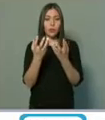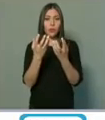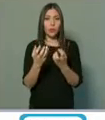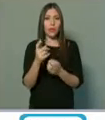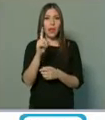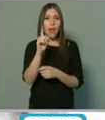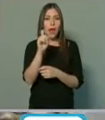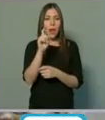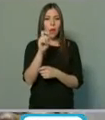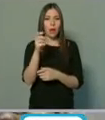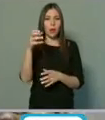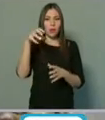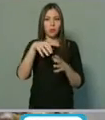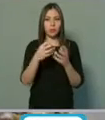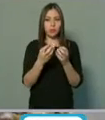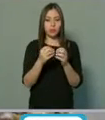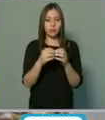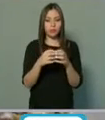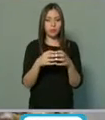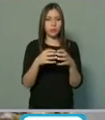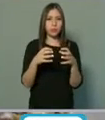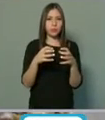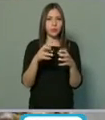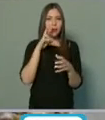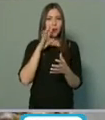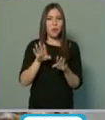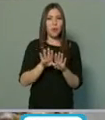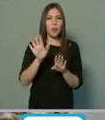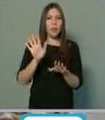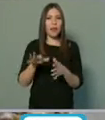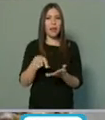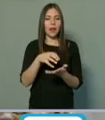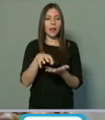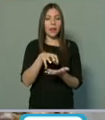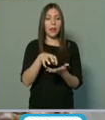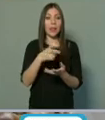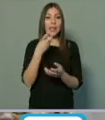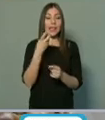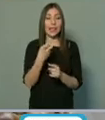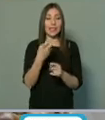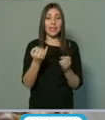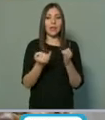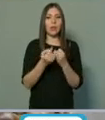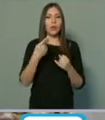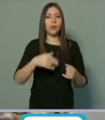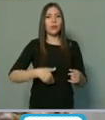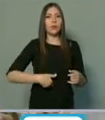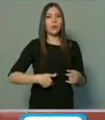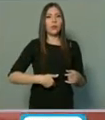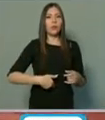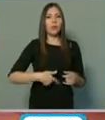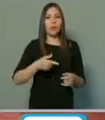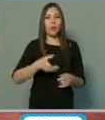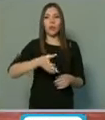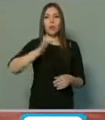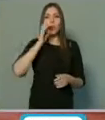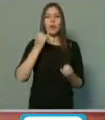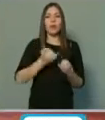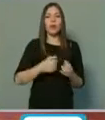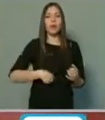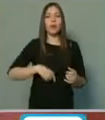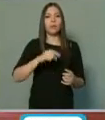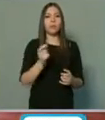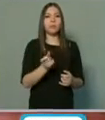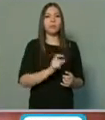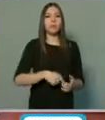al aumentar su volumen y hacerse esa porción gelatinosa, ese mismo efecto pasa en el estómago. ¿Me explico? Entonces,